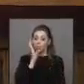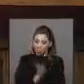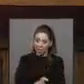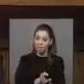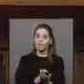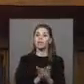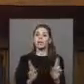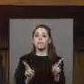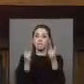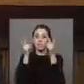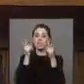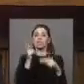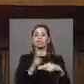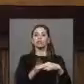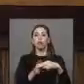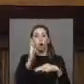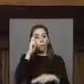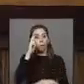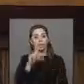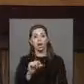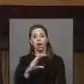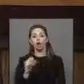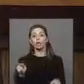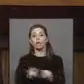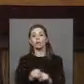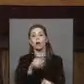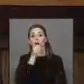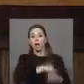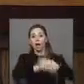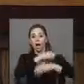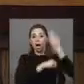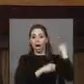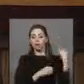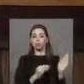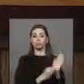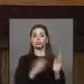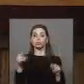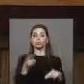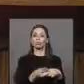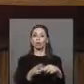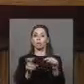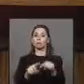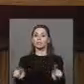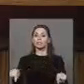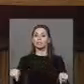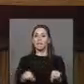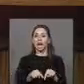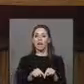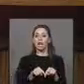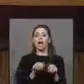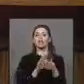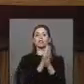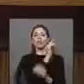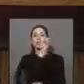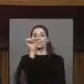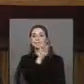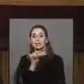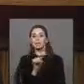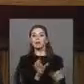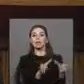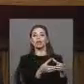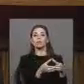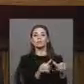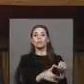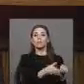vivo el nombre de Lorca, tal como lo hizo cuando denominó hace años atrás con su nombre la sala que semenalmente desarrolla su trabajo en la Comisión